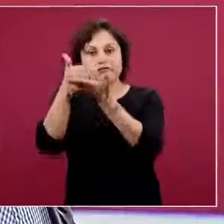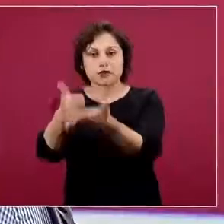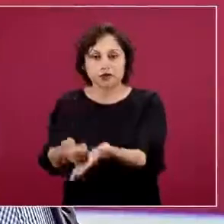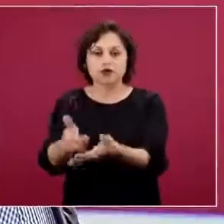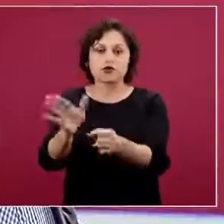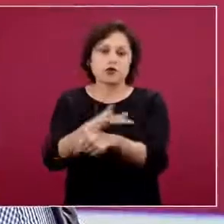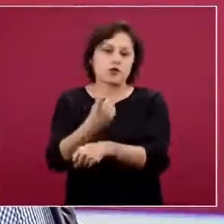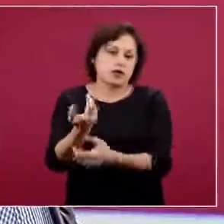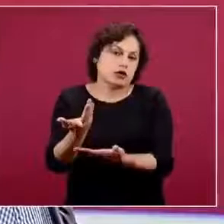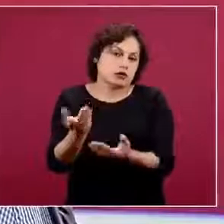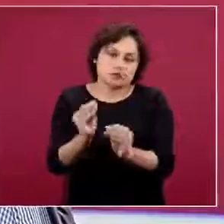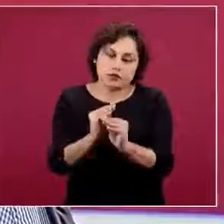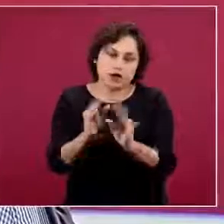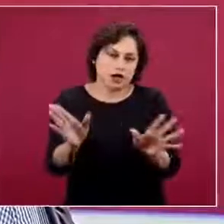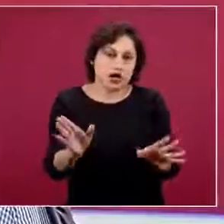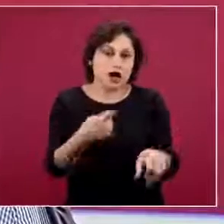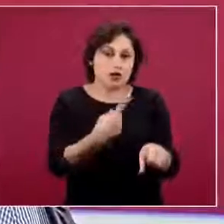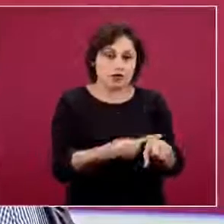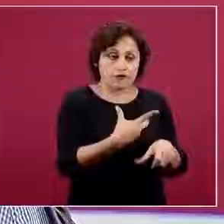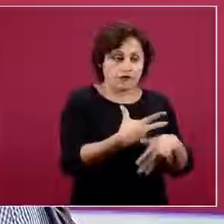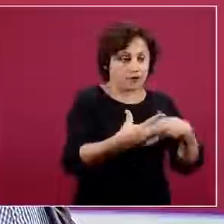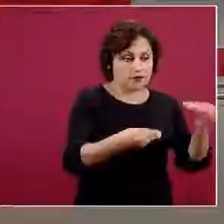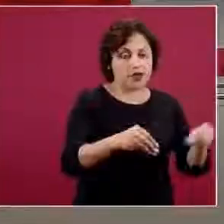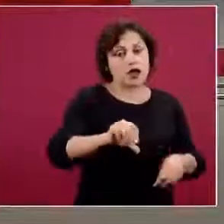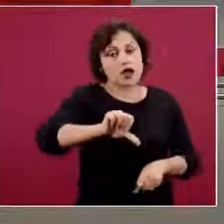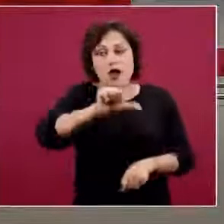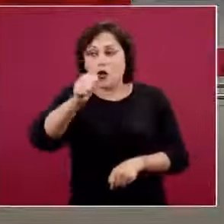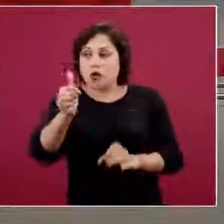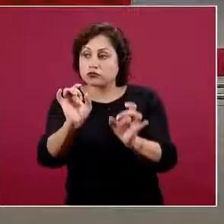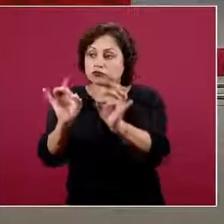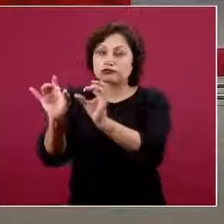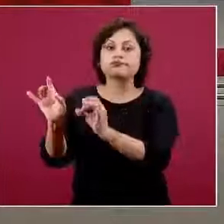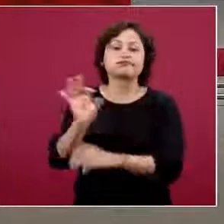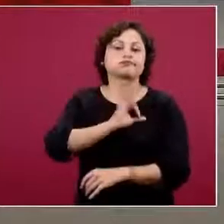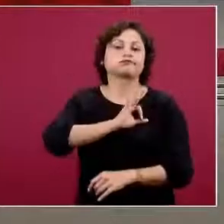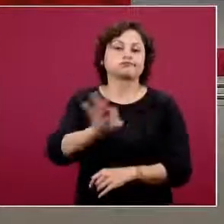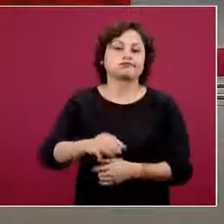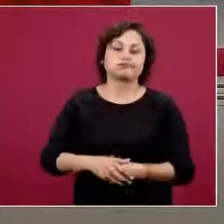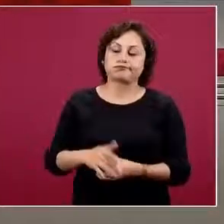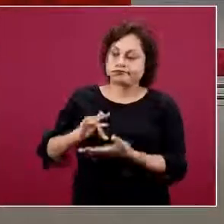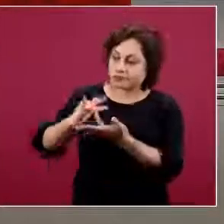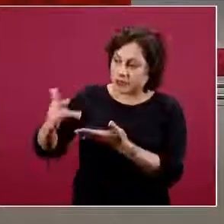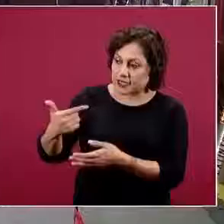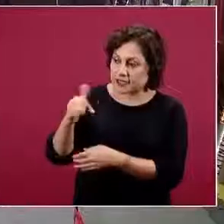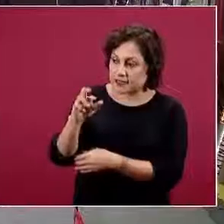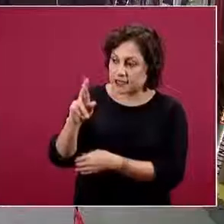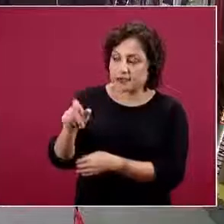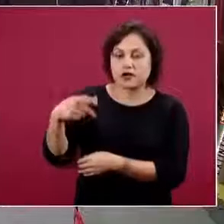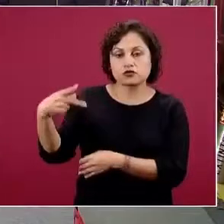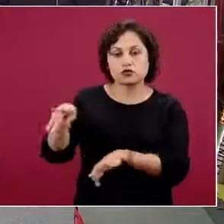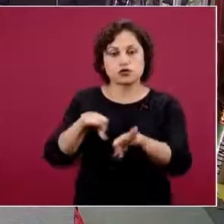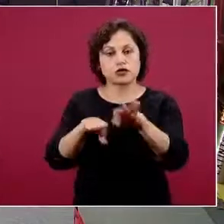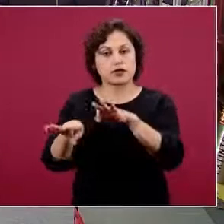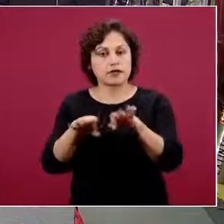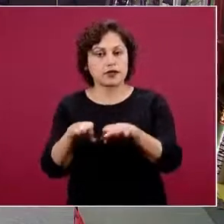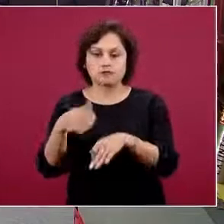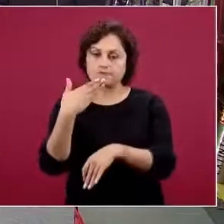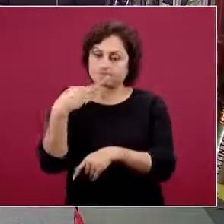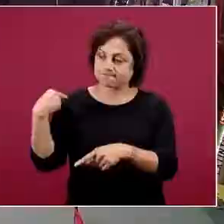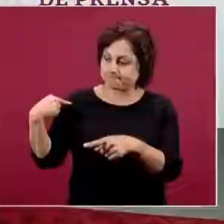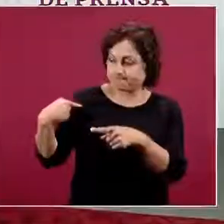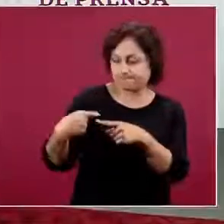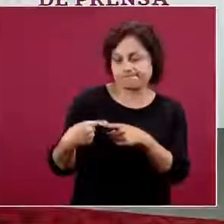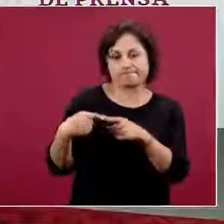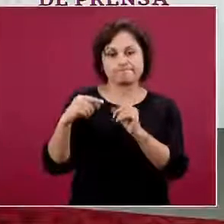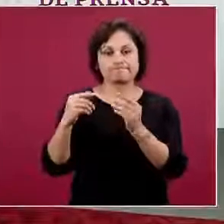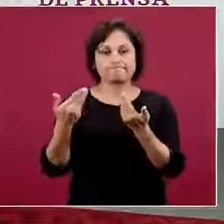la pandemia podemos tener otra serie de situaciones. Muchas gracias, doctor Gabriel García, por todo el trabajo realizado en relación a